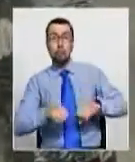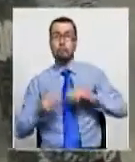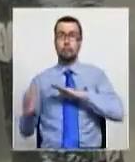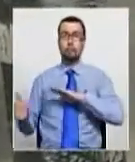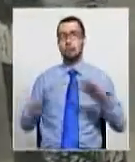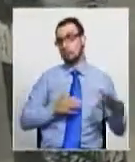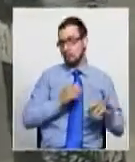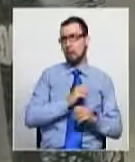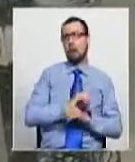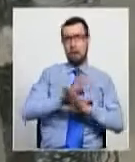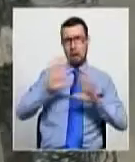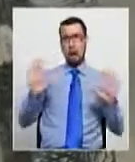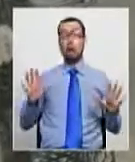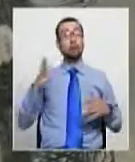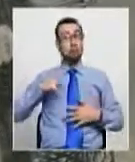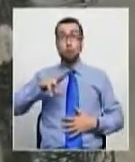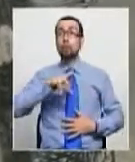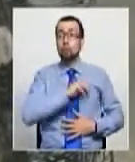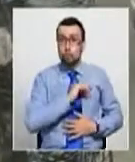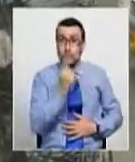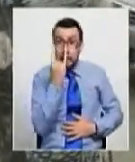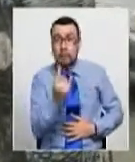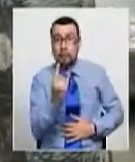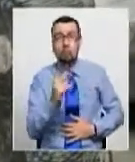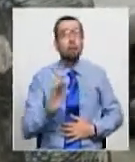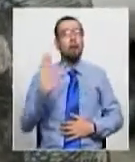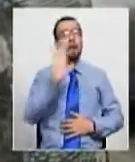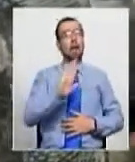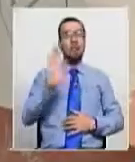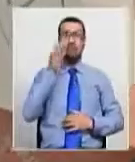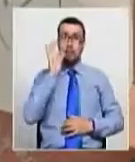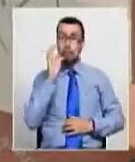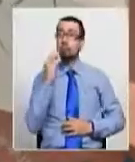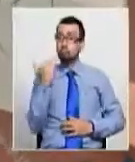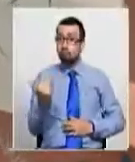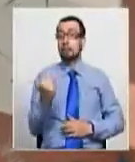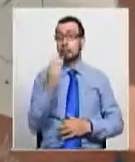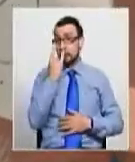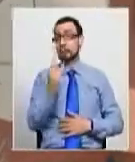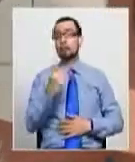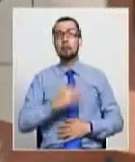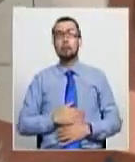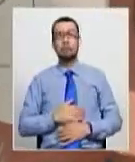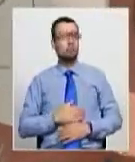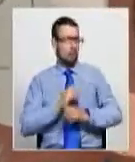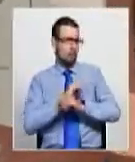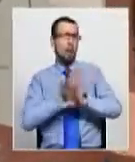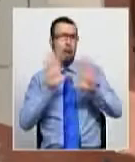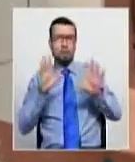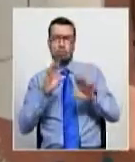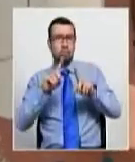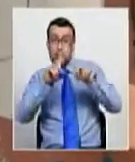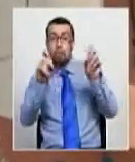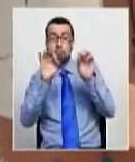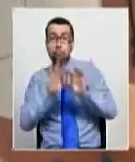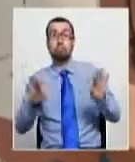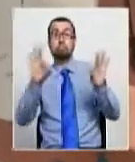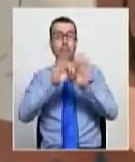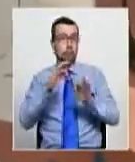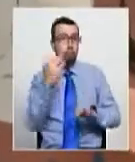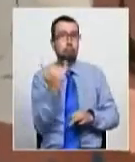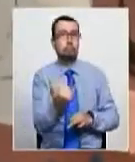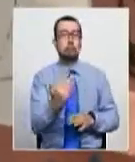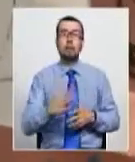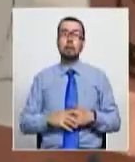a todos nos interesa a todos en el cafetero a todo el país claro que sí es un tema muy importante para el país como tal